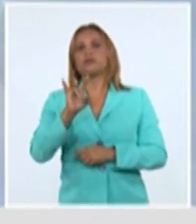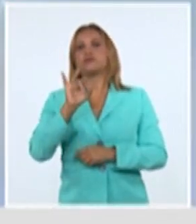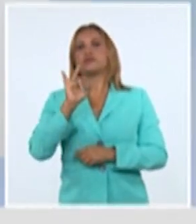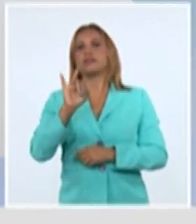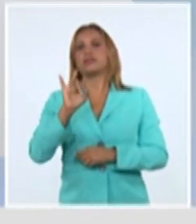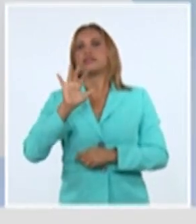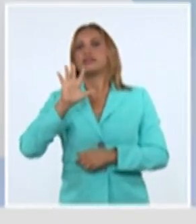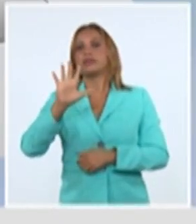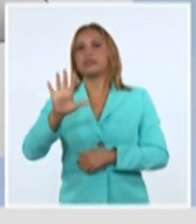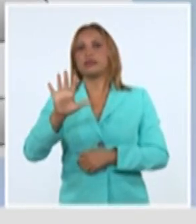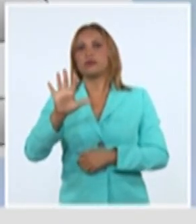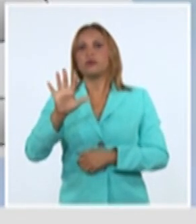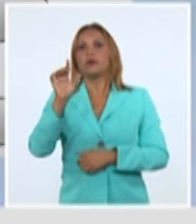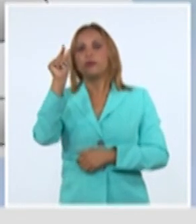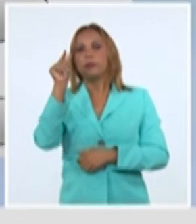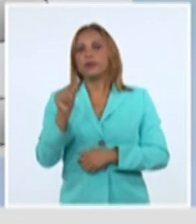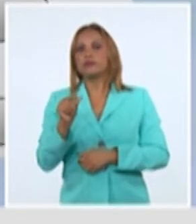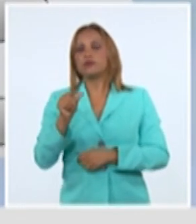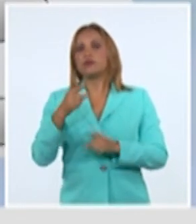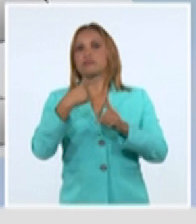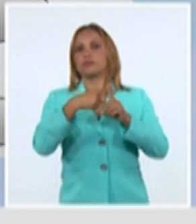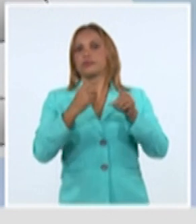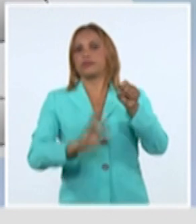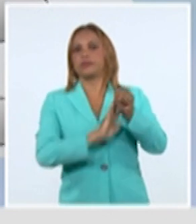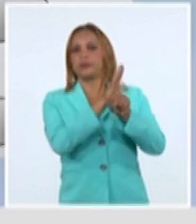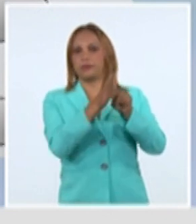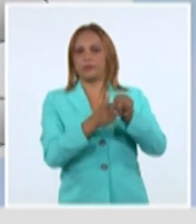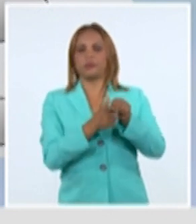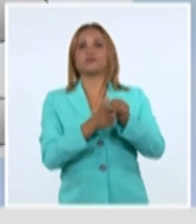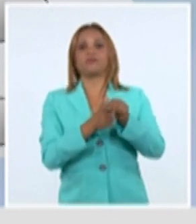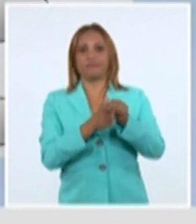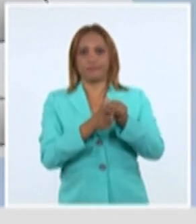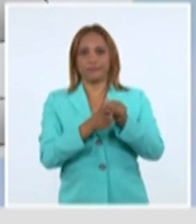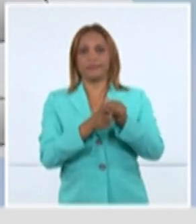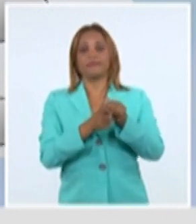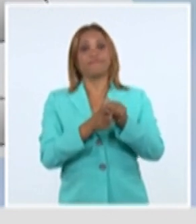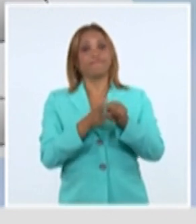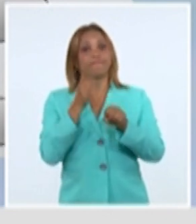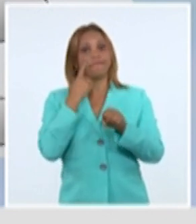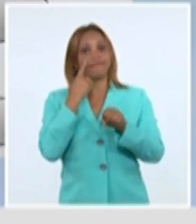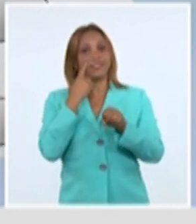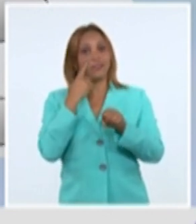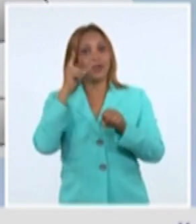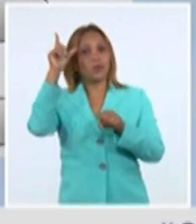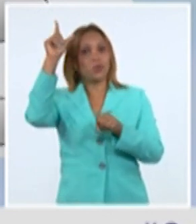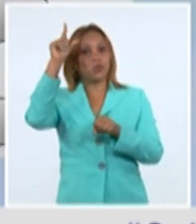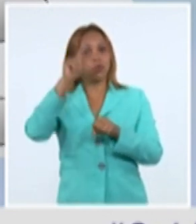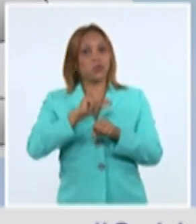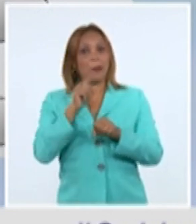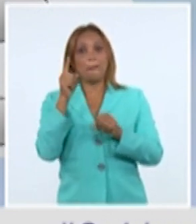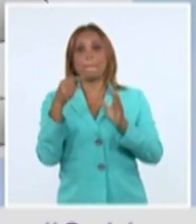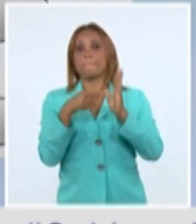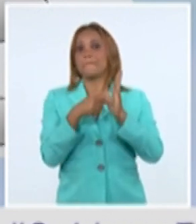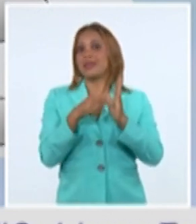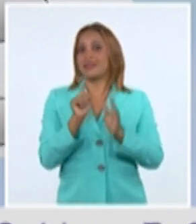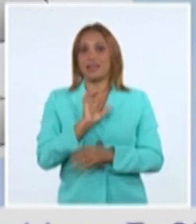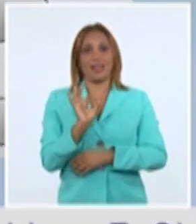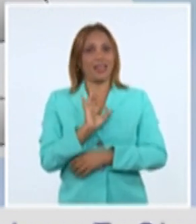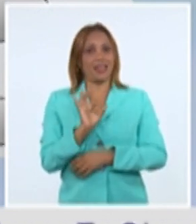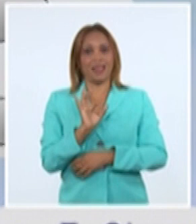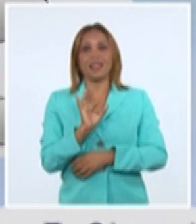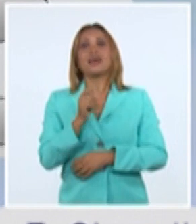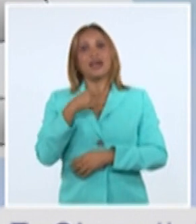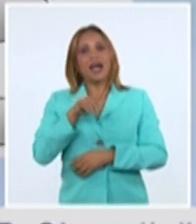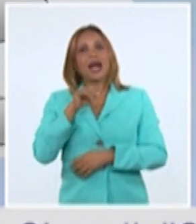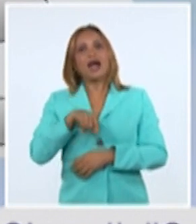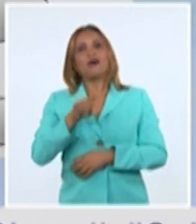975 personas con la COVID-19. Finalmente bajamos de los 1.000 casos en el día de